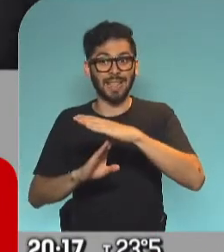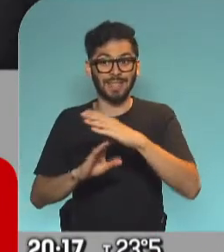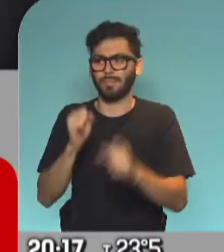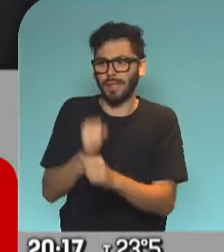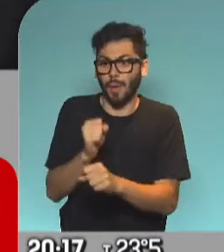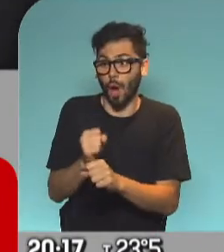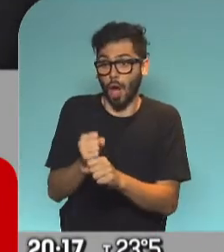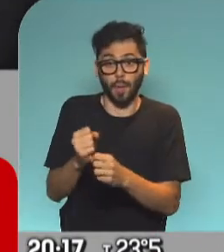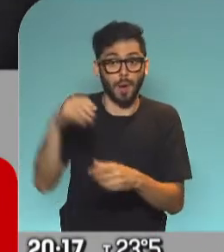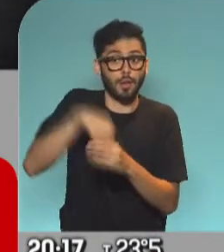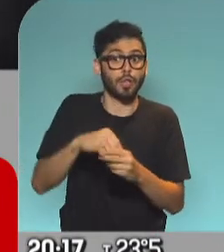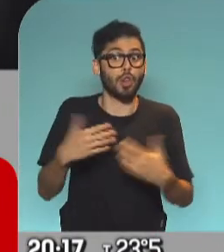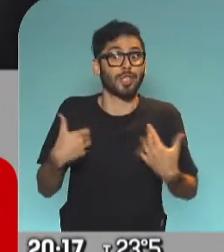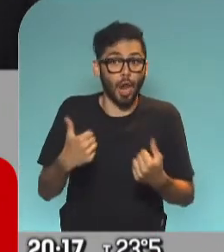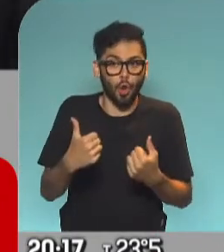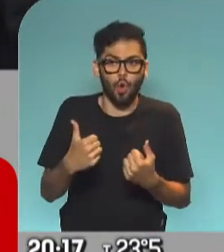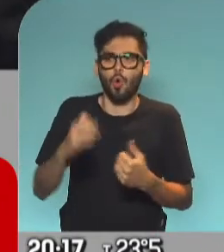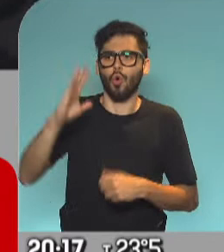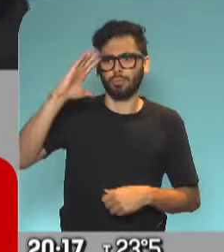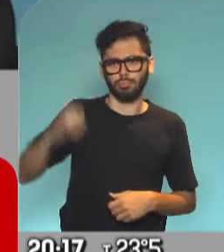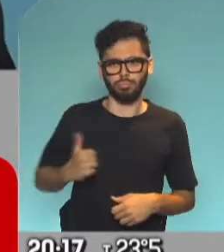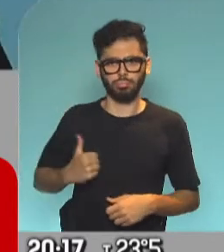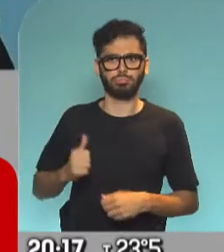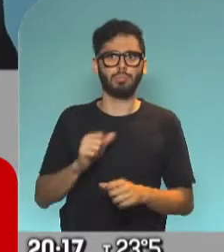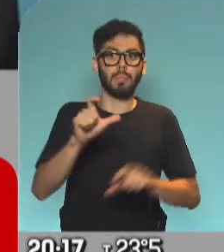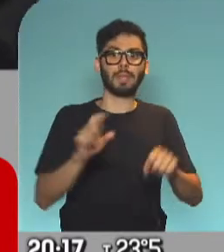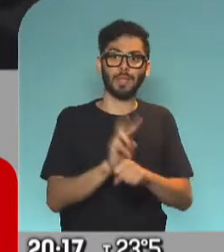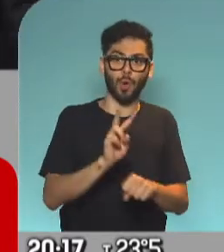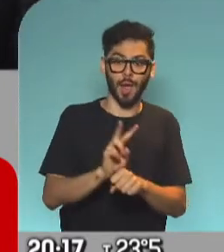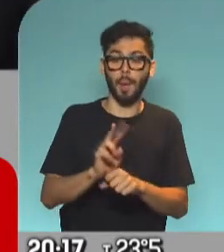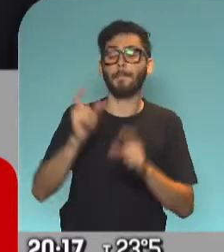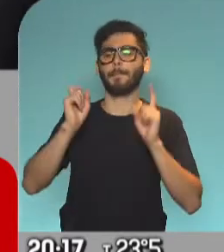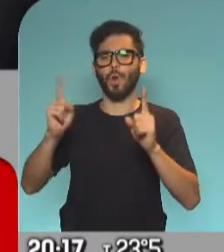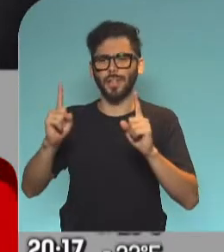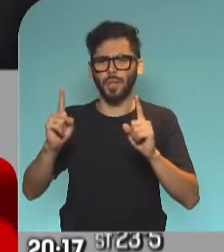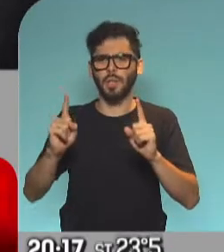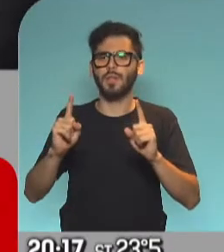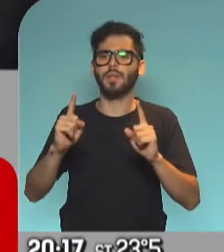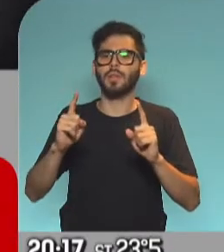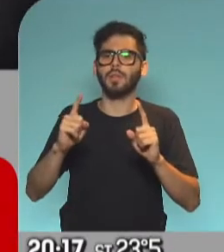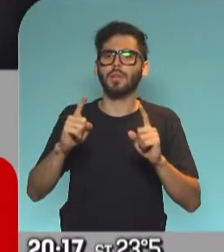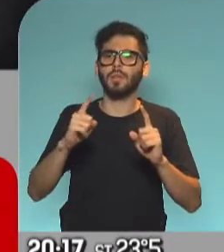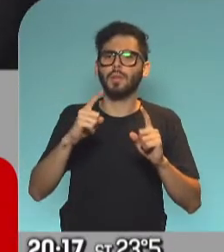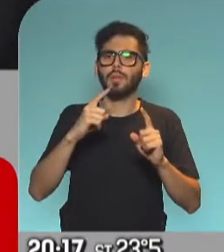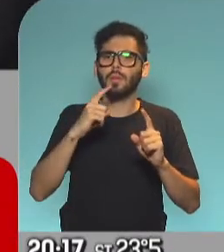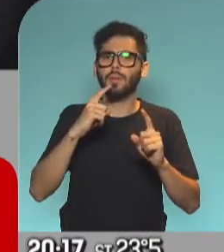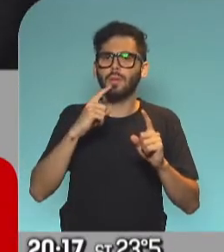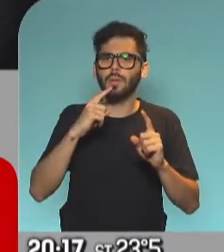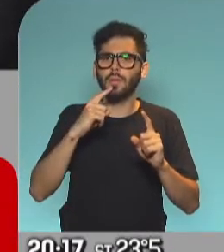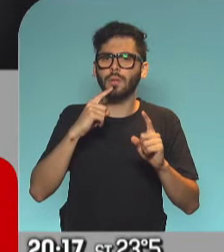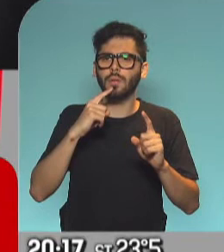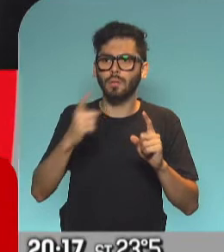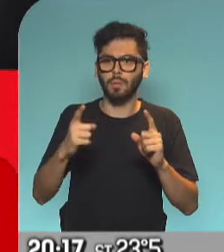trabajadores de la salud, Fuerzas de Seguridad, Fuerzas Armadas y docentes. ¿Y el padrón electoral va a beneficiar para armarlo?